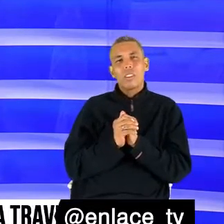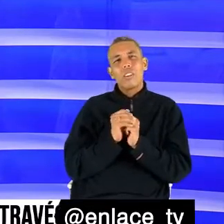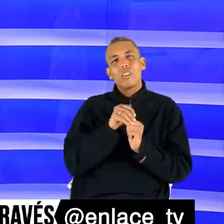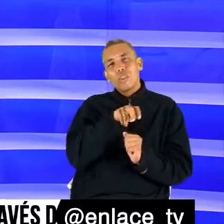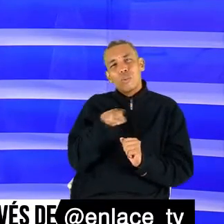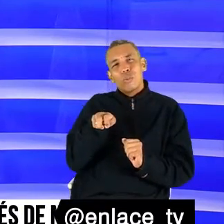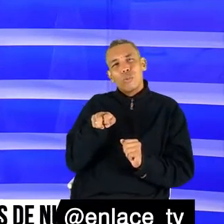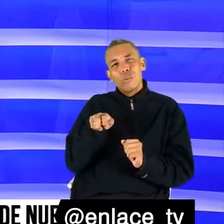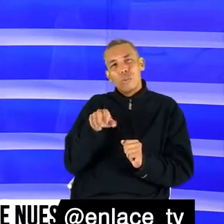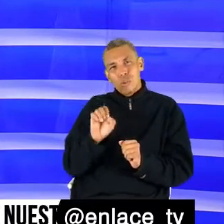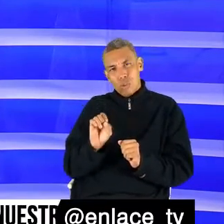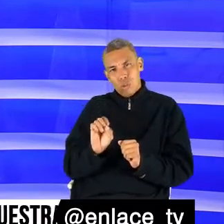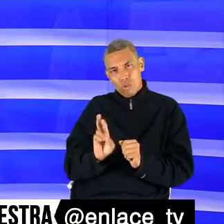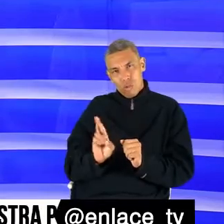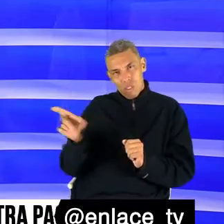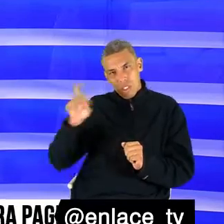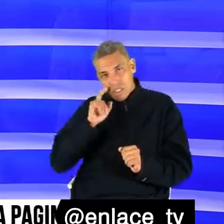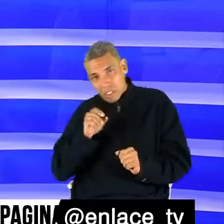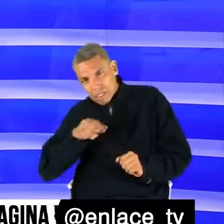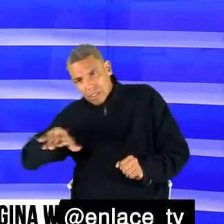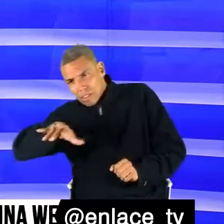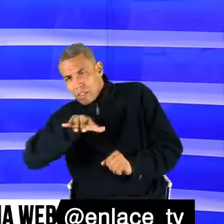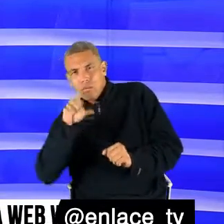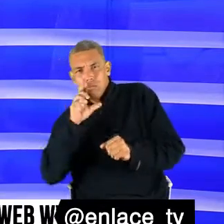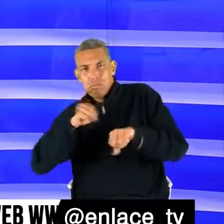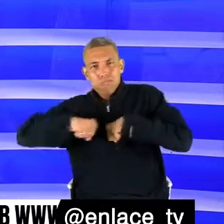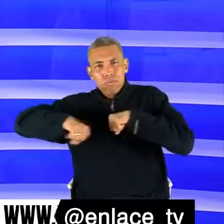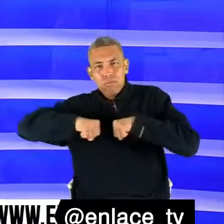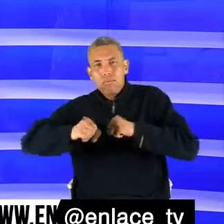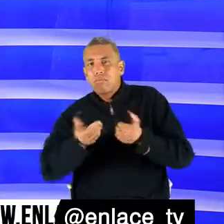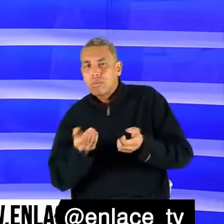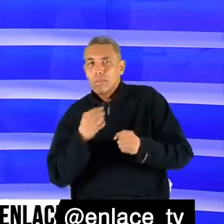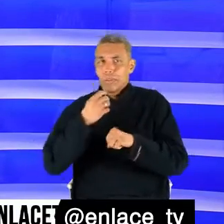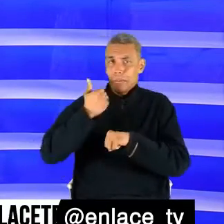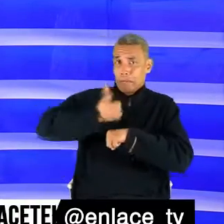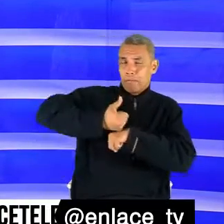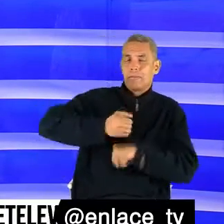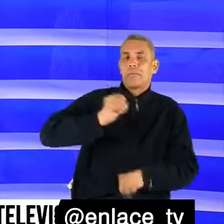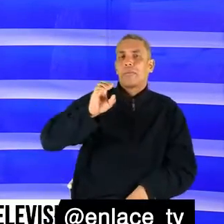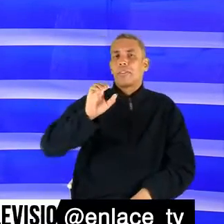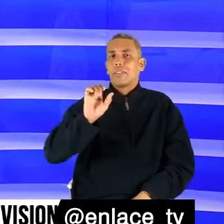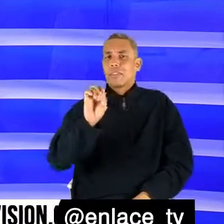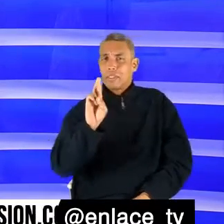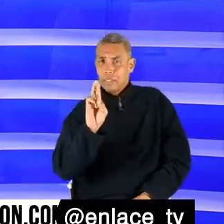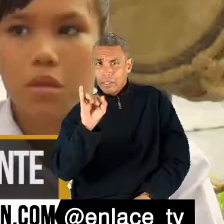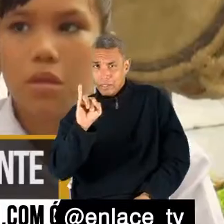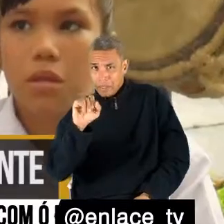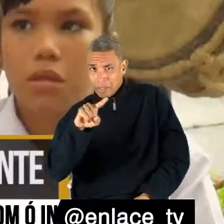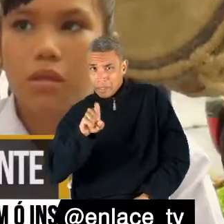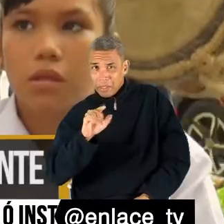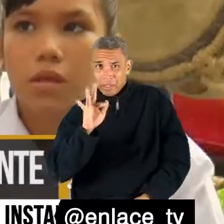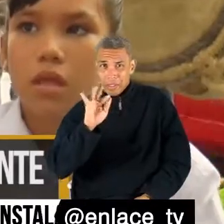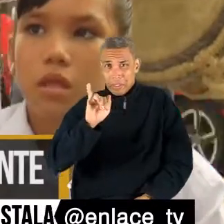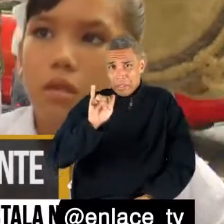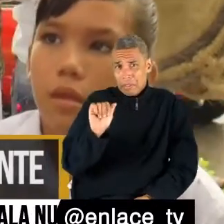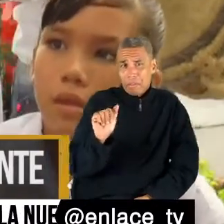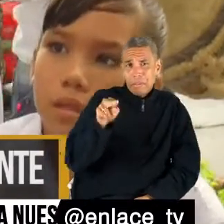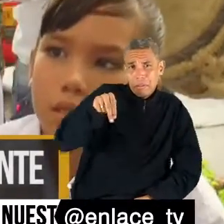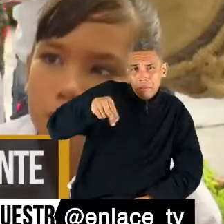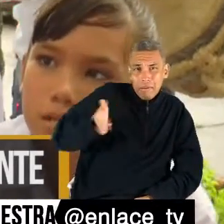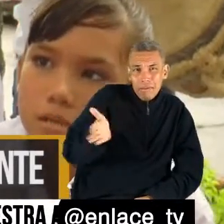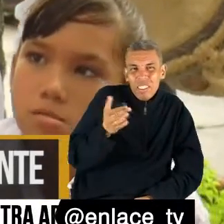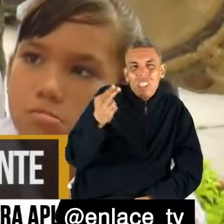su director Cristian Hernández y nos habló sobre los inicios de esta organización musical. La idea nace de la